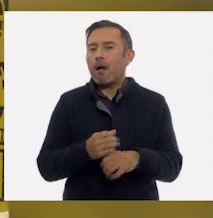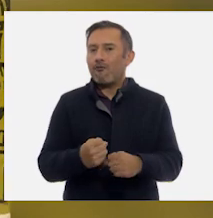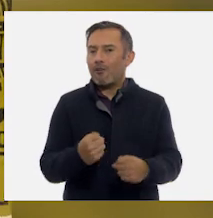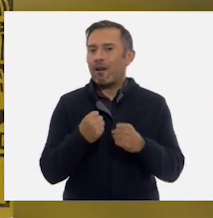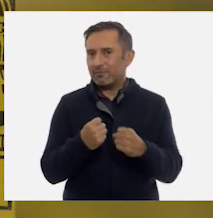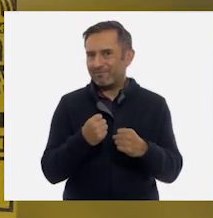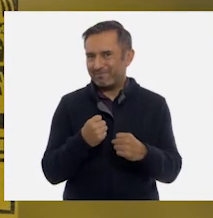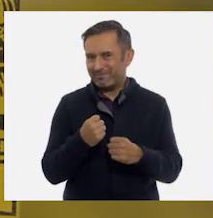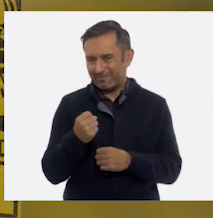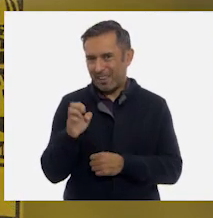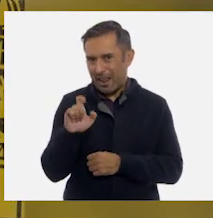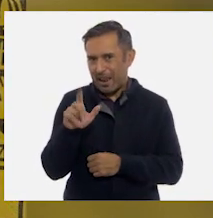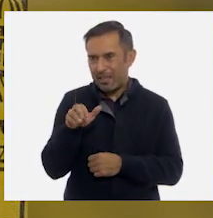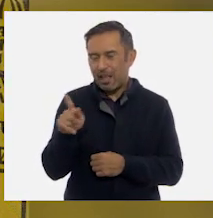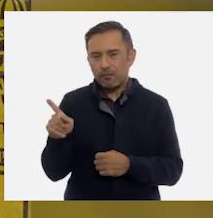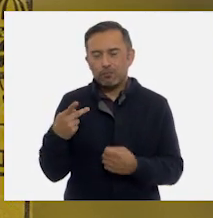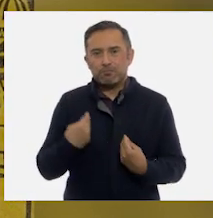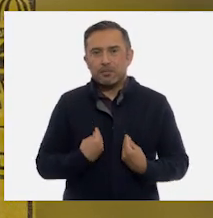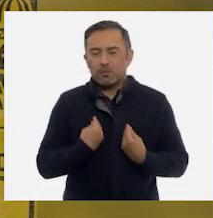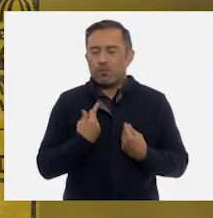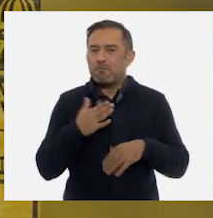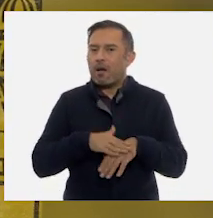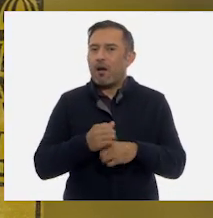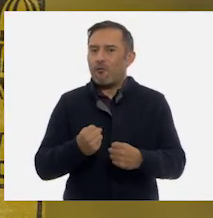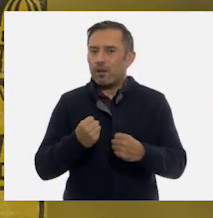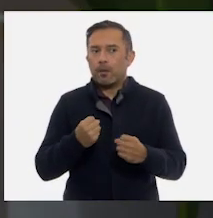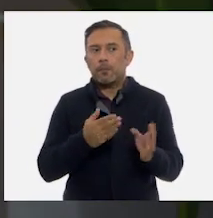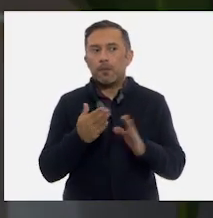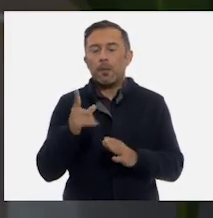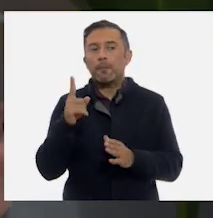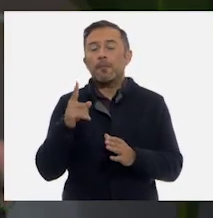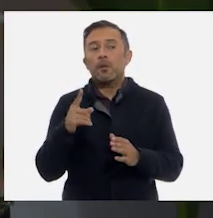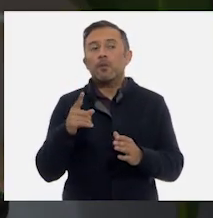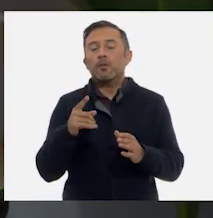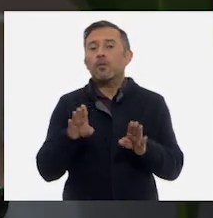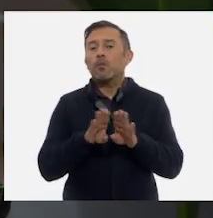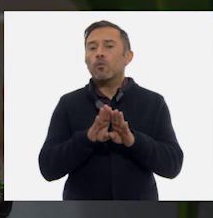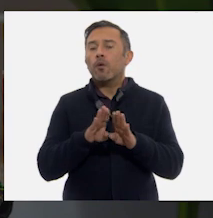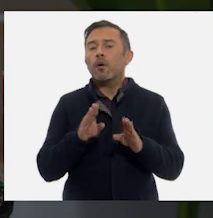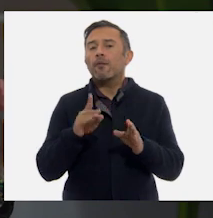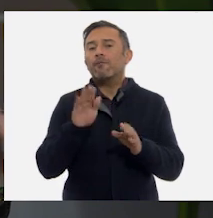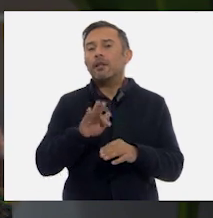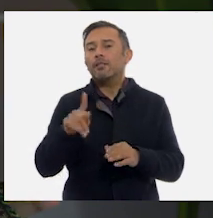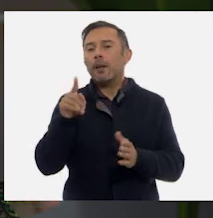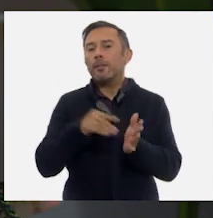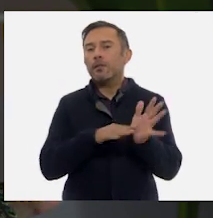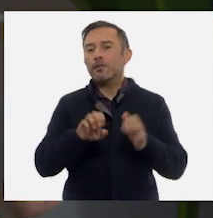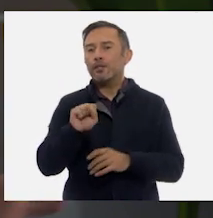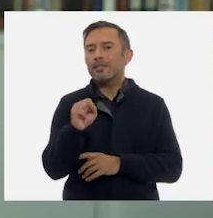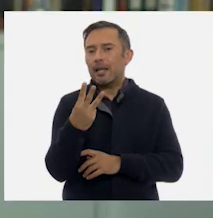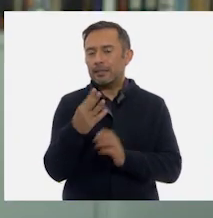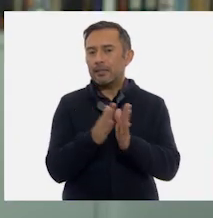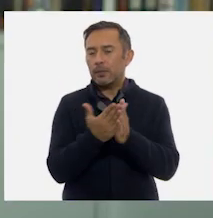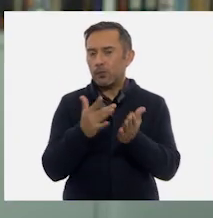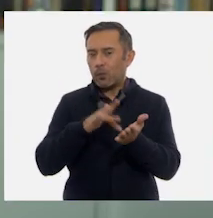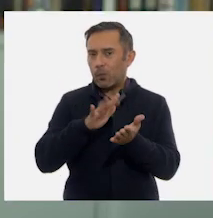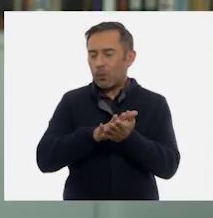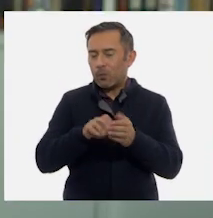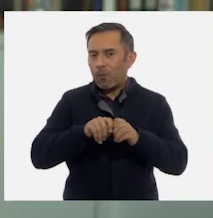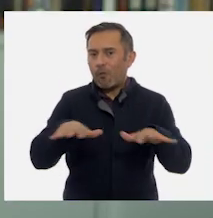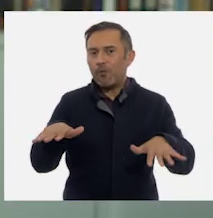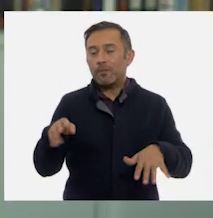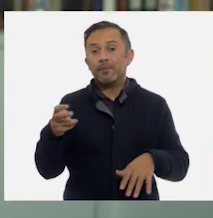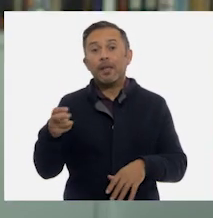Elena. Los recuerdos del porvenir se publican en el 63 y es absolutamente Garro en su esplendor. Garro tiene escrita